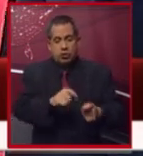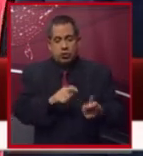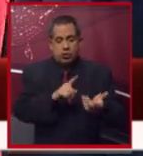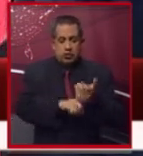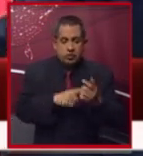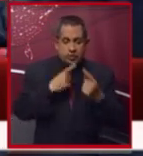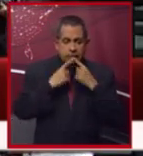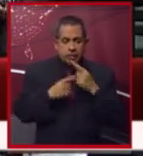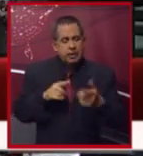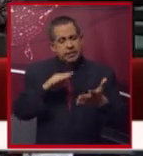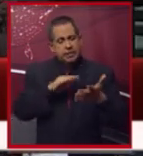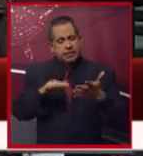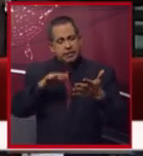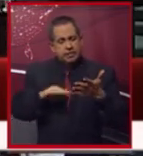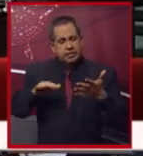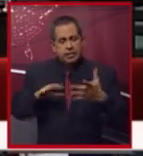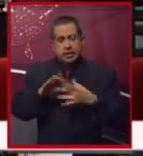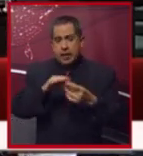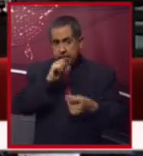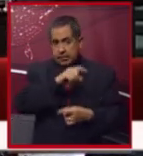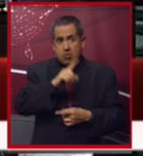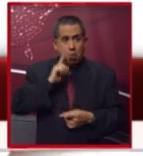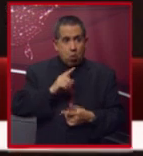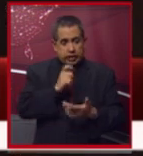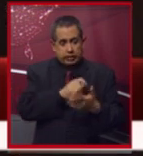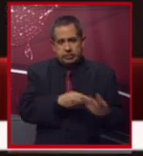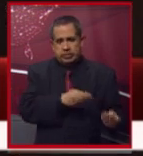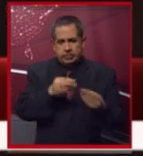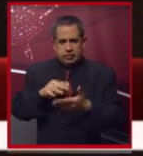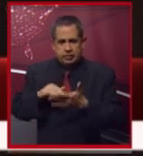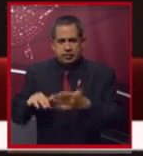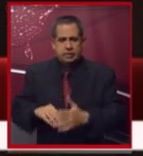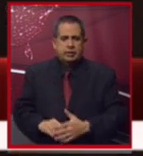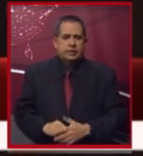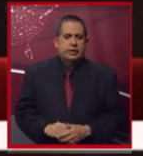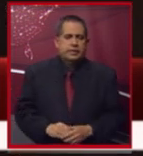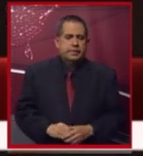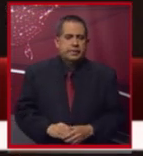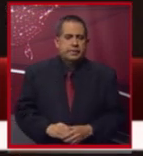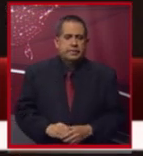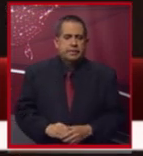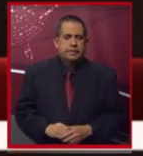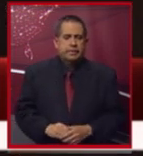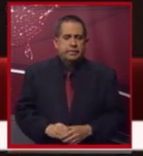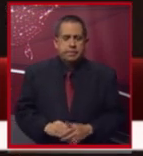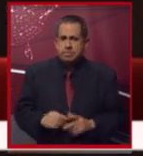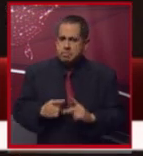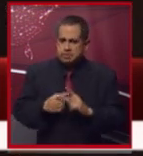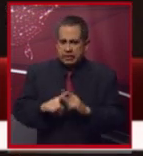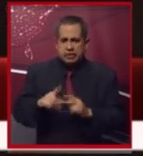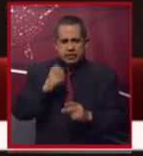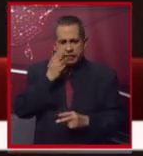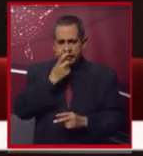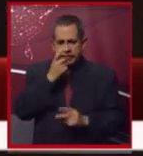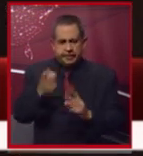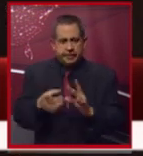Lázaro, leyó un texto hecho por la galardonada. Para empezar, quiero decir